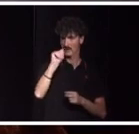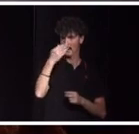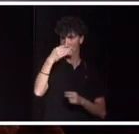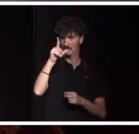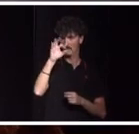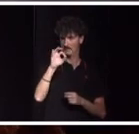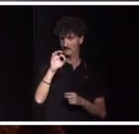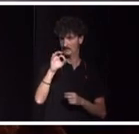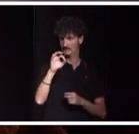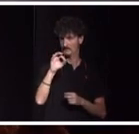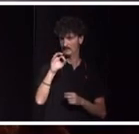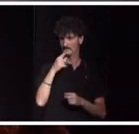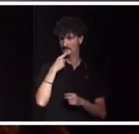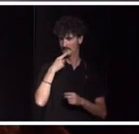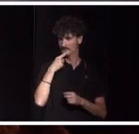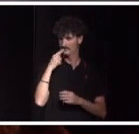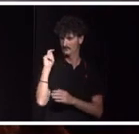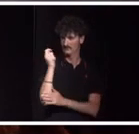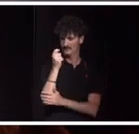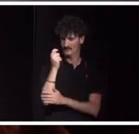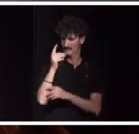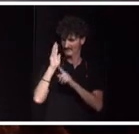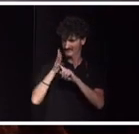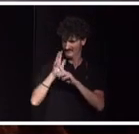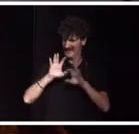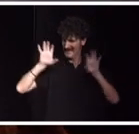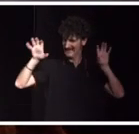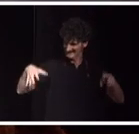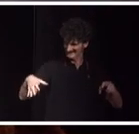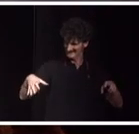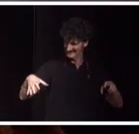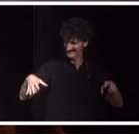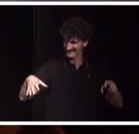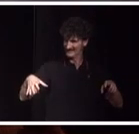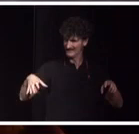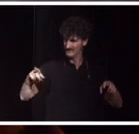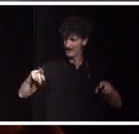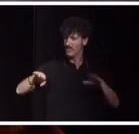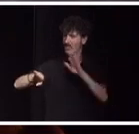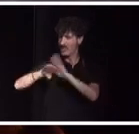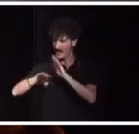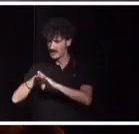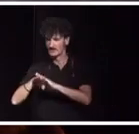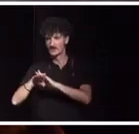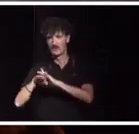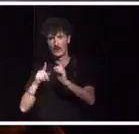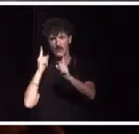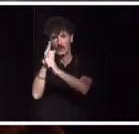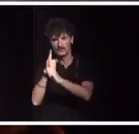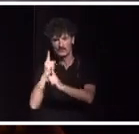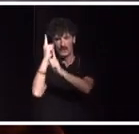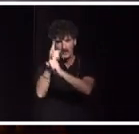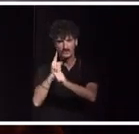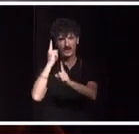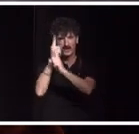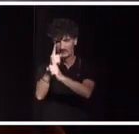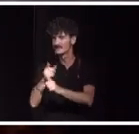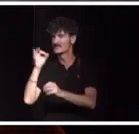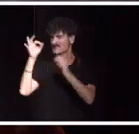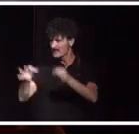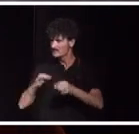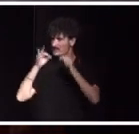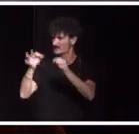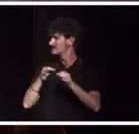azote quijotesco de Castilla y León, de la derecha, que le da siempre un orgullo tenerlo de